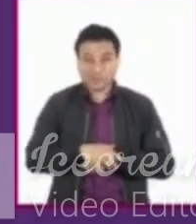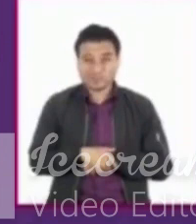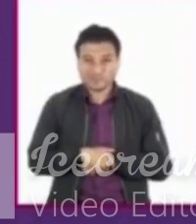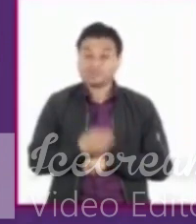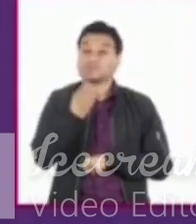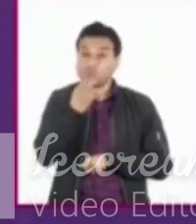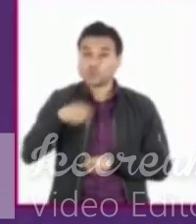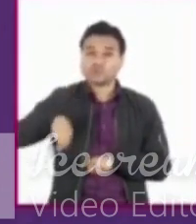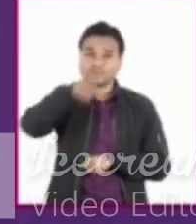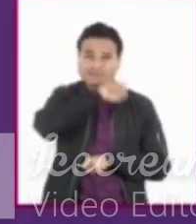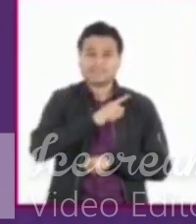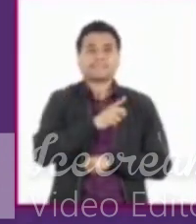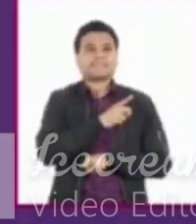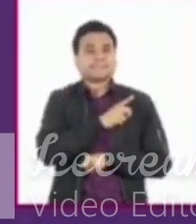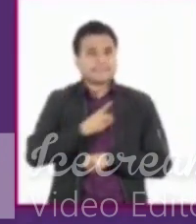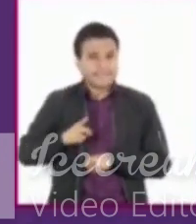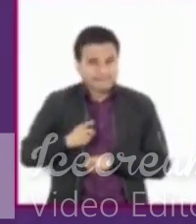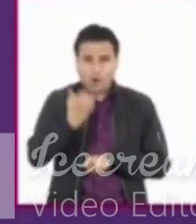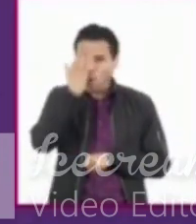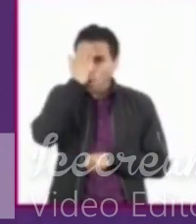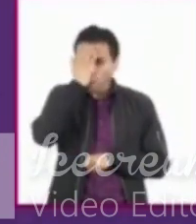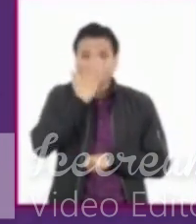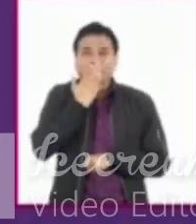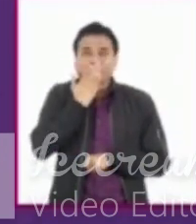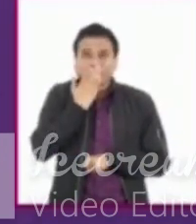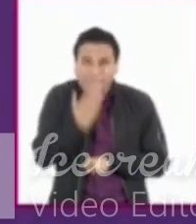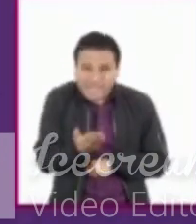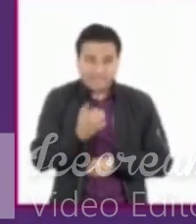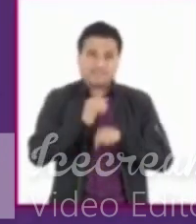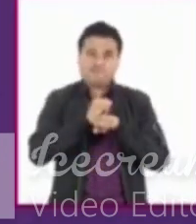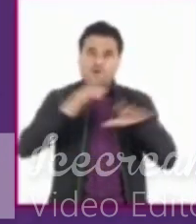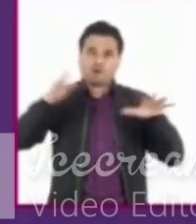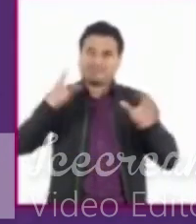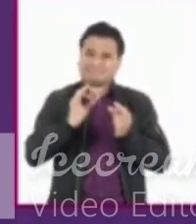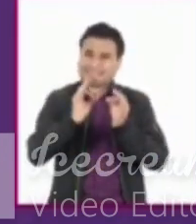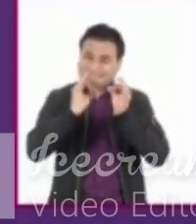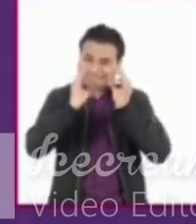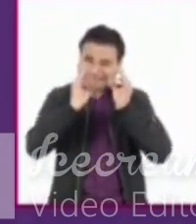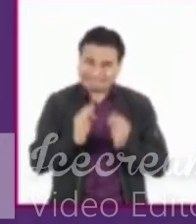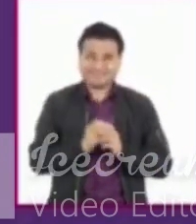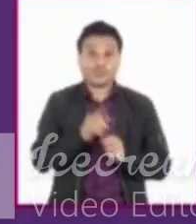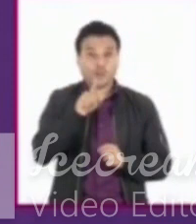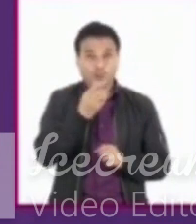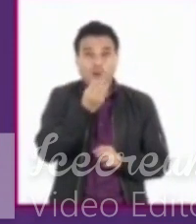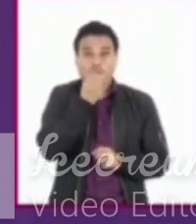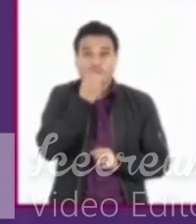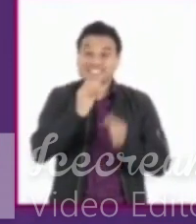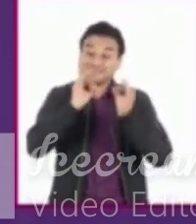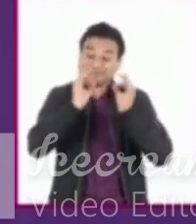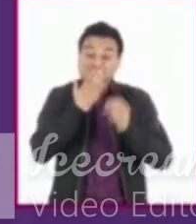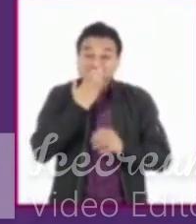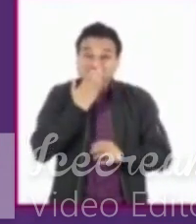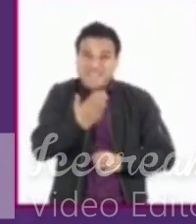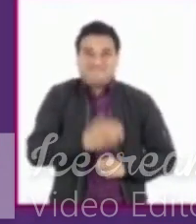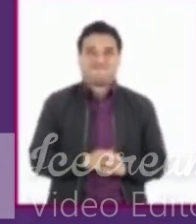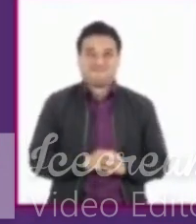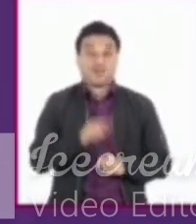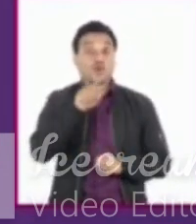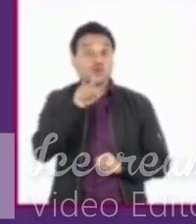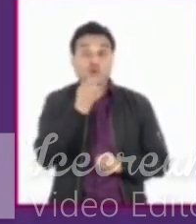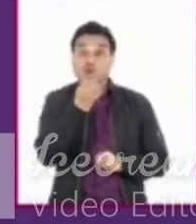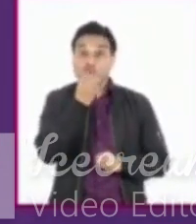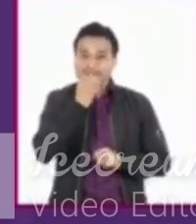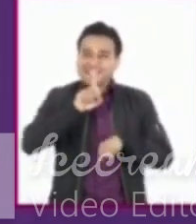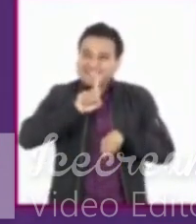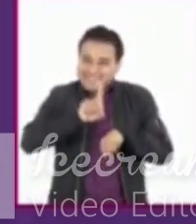debemos tomar conciencia e informarnos adecuadamente acerca del bien comer y tratar de mantener una dieta